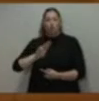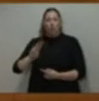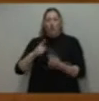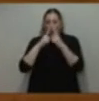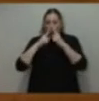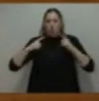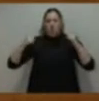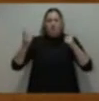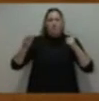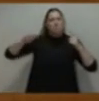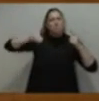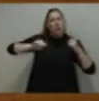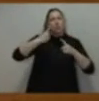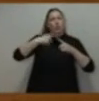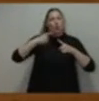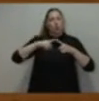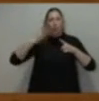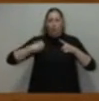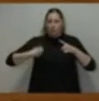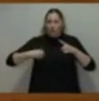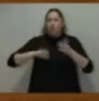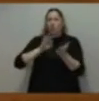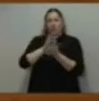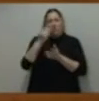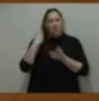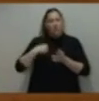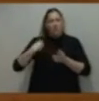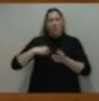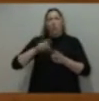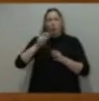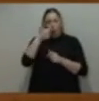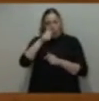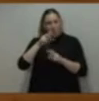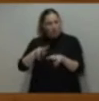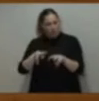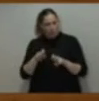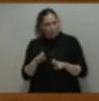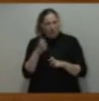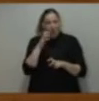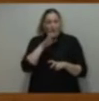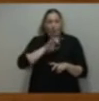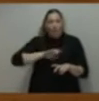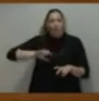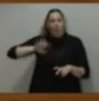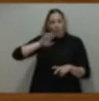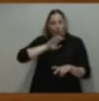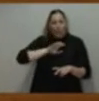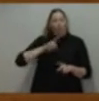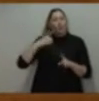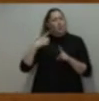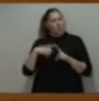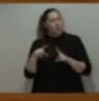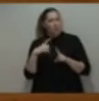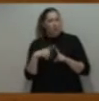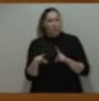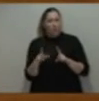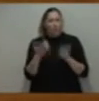por los mismos productos y servicios que también compraban los hombres. Es curioso ver en qué tipo de productos se